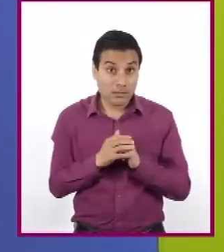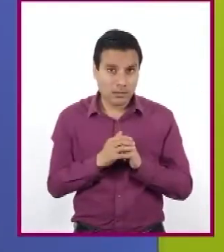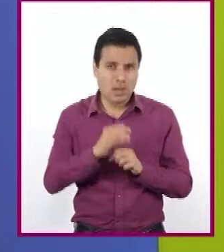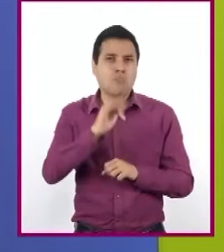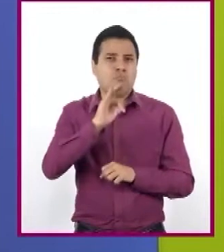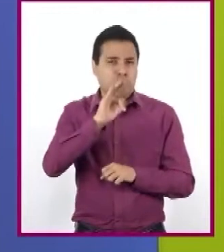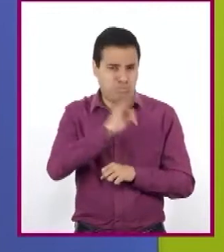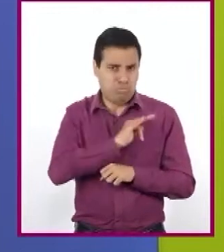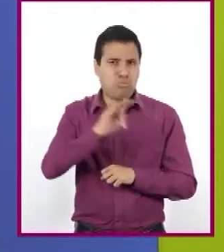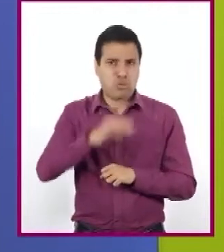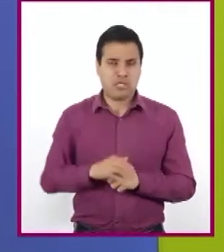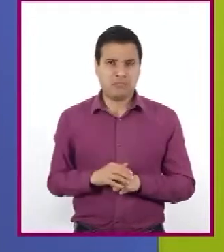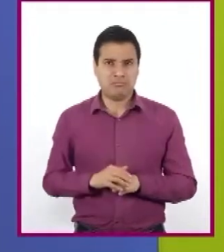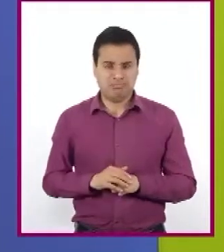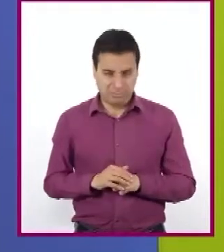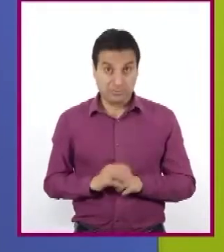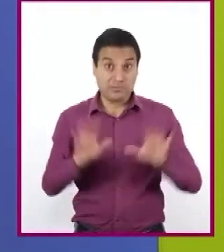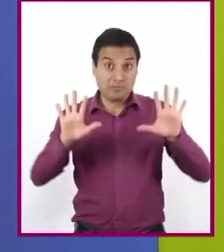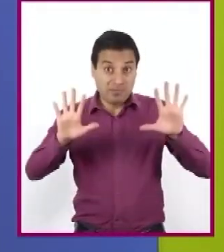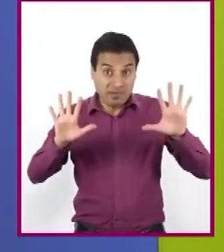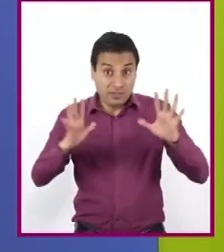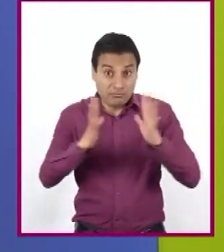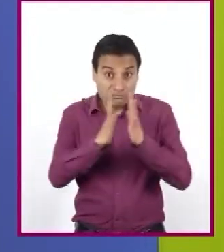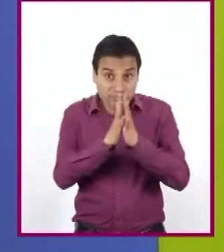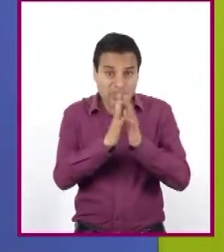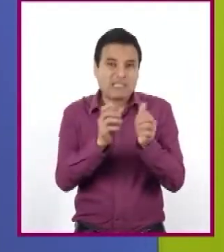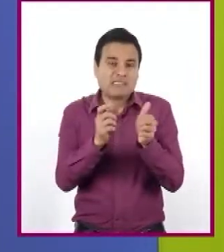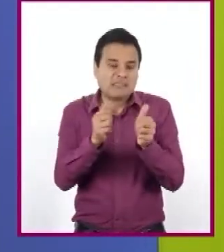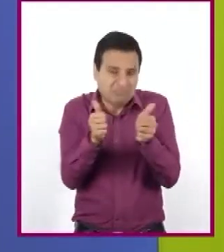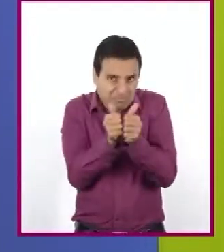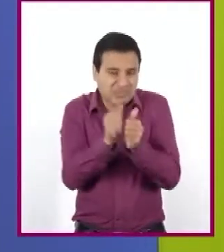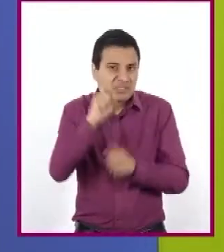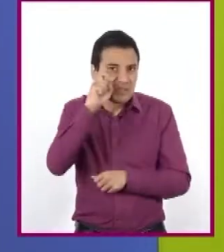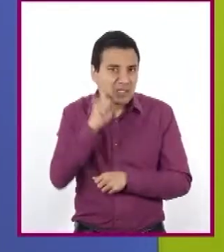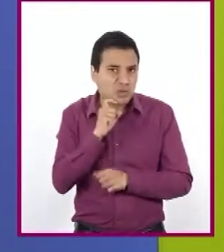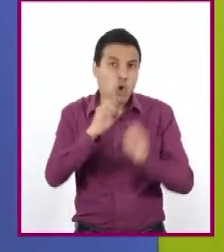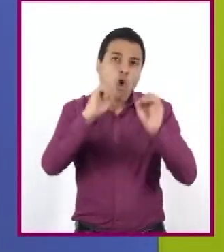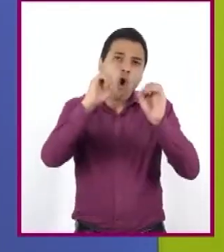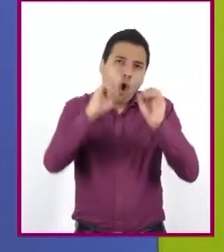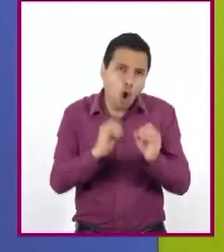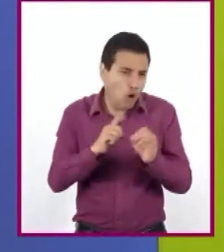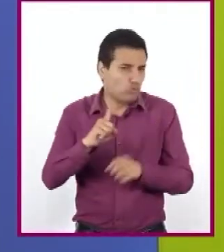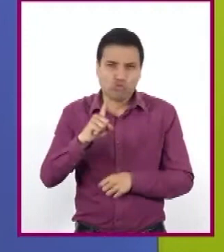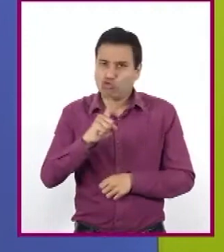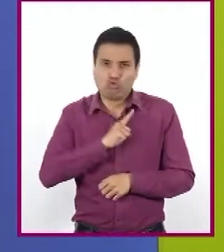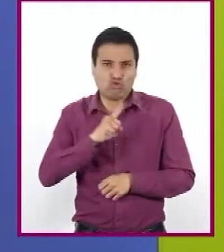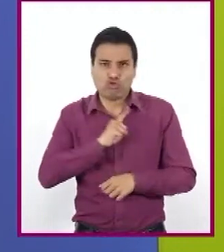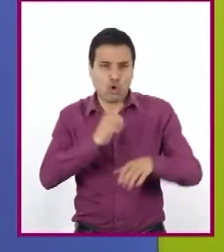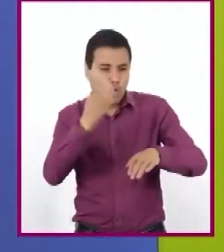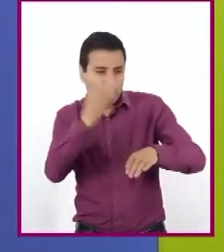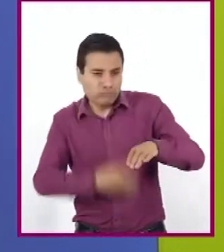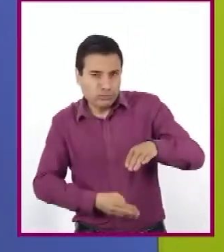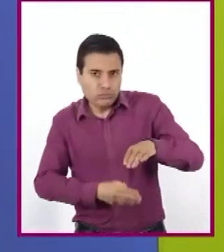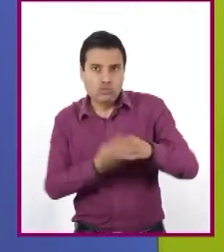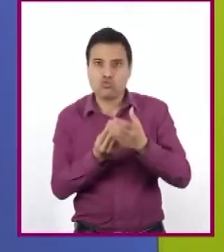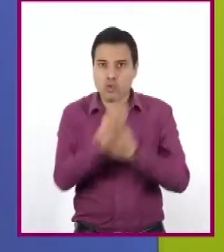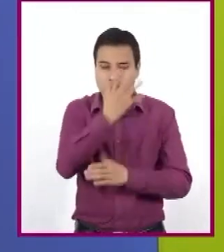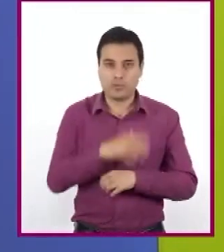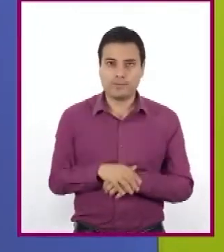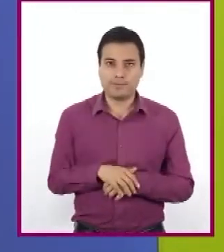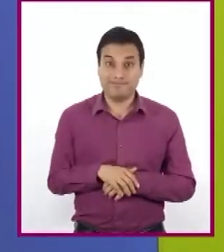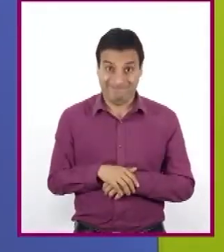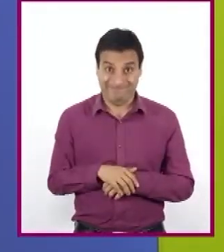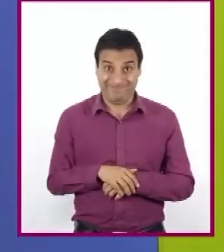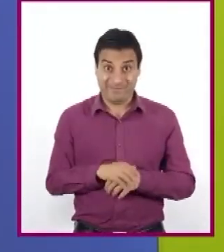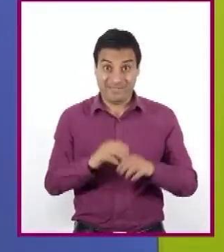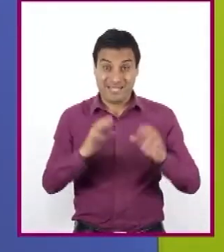pueden reproducirse tanto sexual como asexualmente. Si su reproducción es sexual, las estrellas liberan sus óvulos